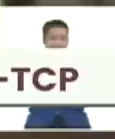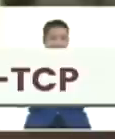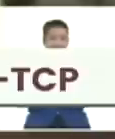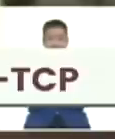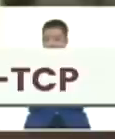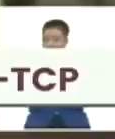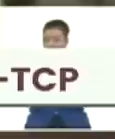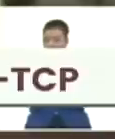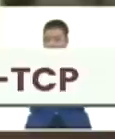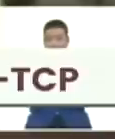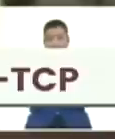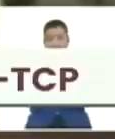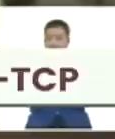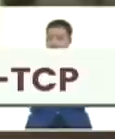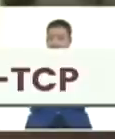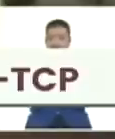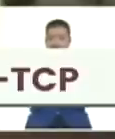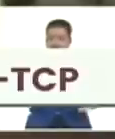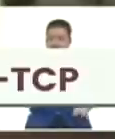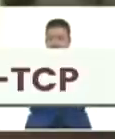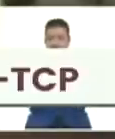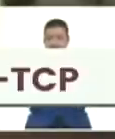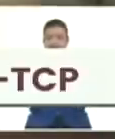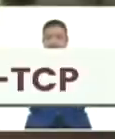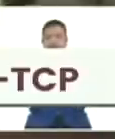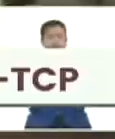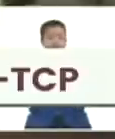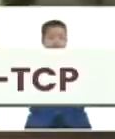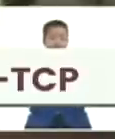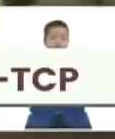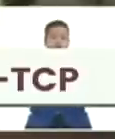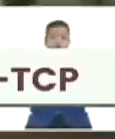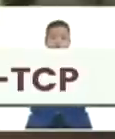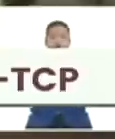su vida. Venezuela tiene sus acuerdos de Petrocaribe